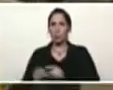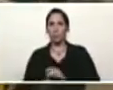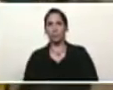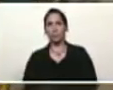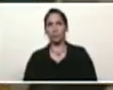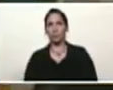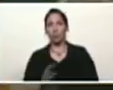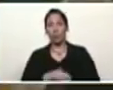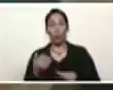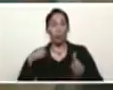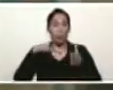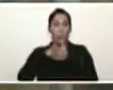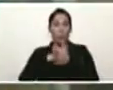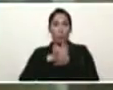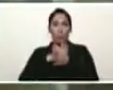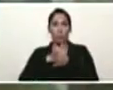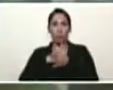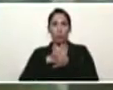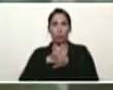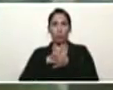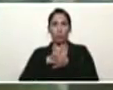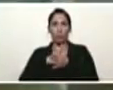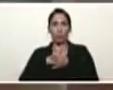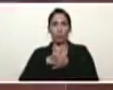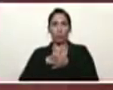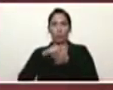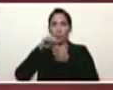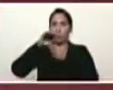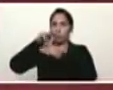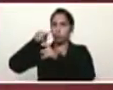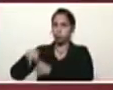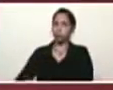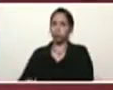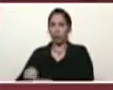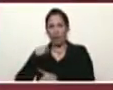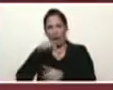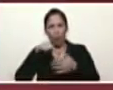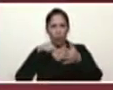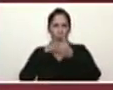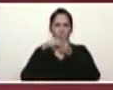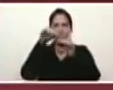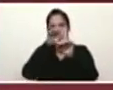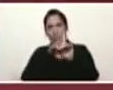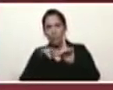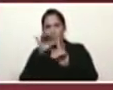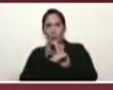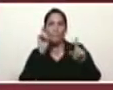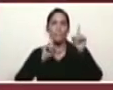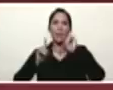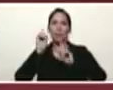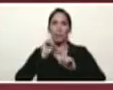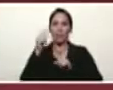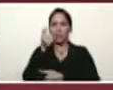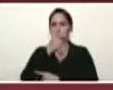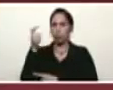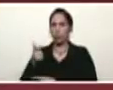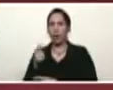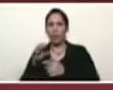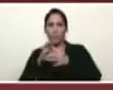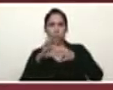porque este golpe que derrotamos era el golpe del engaño, de la intriga, de la mentira, que buscaba la